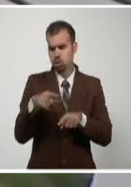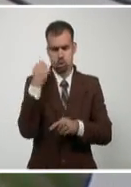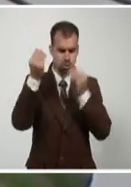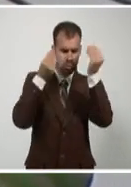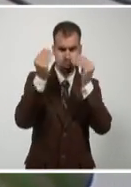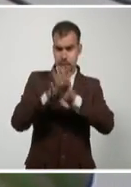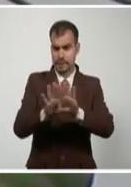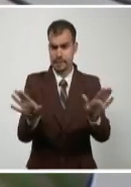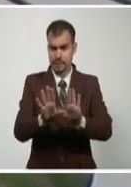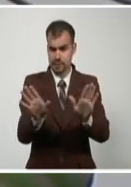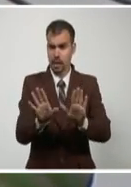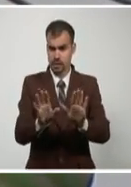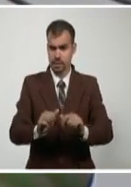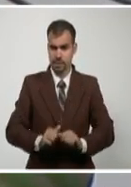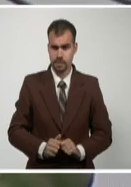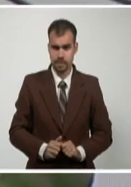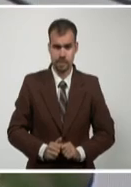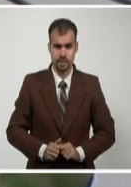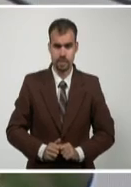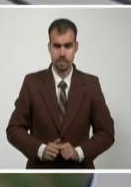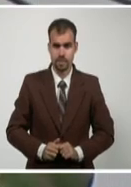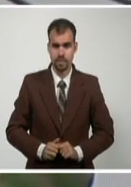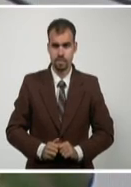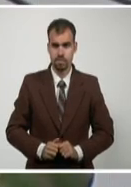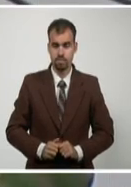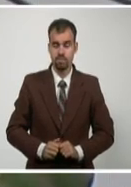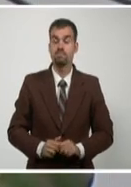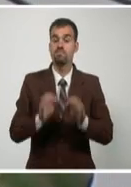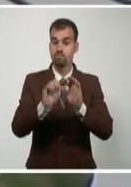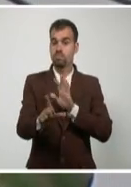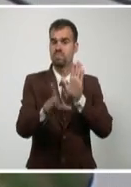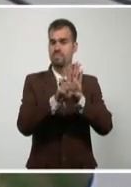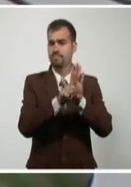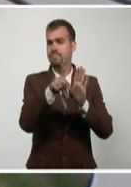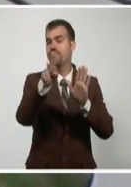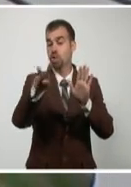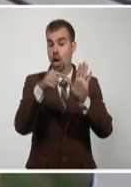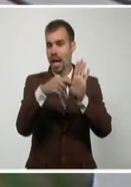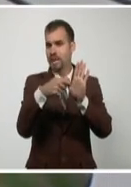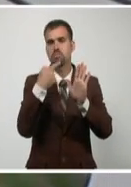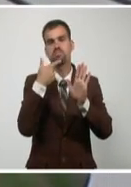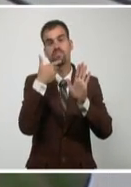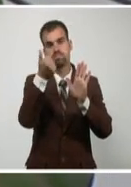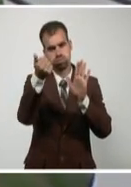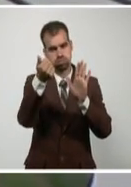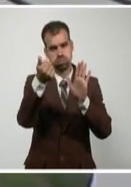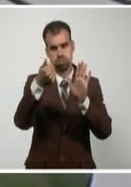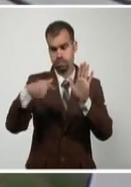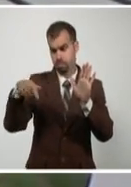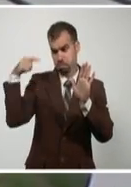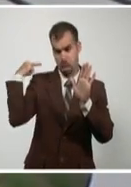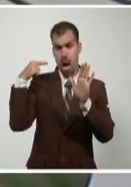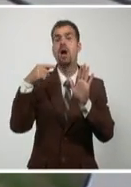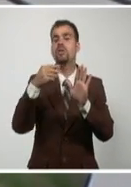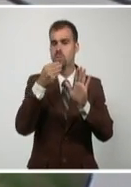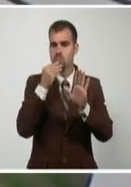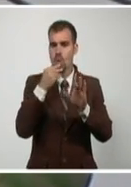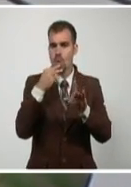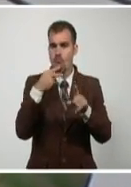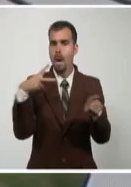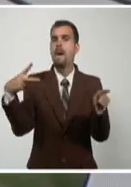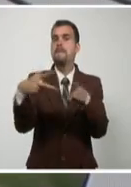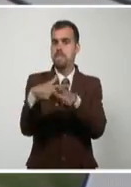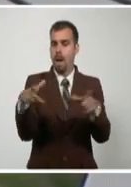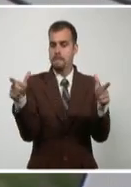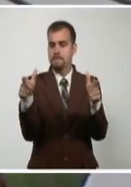en toda su dimensión también el decreto 14, que pienso que fue el instrumento que en su momento paralizó la transmisión en la ciudad y nos